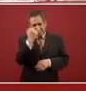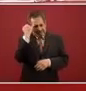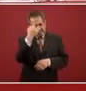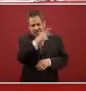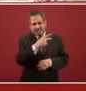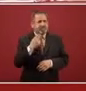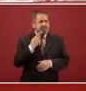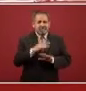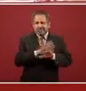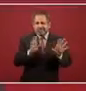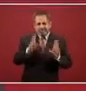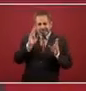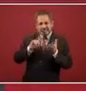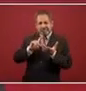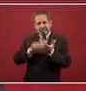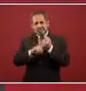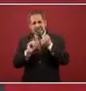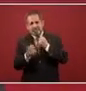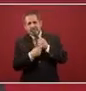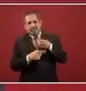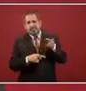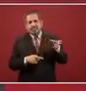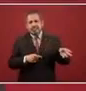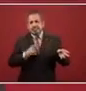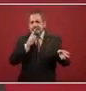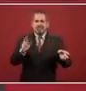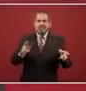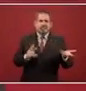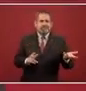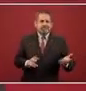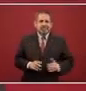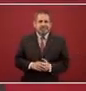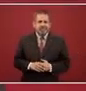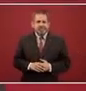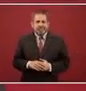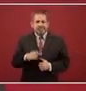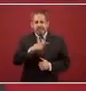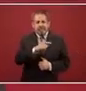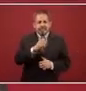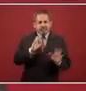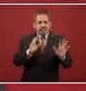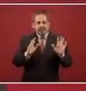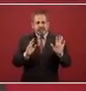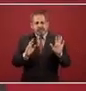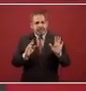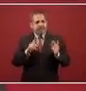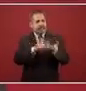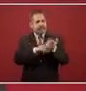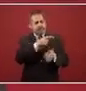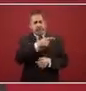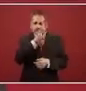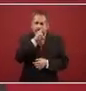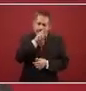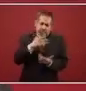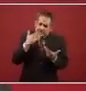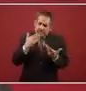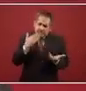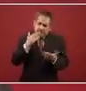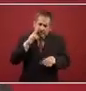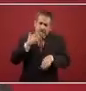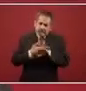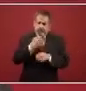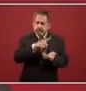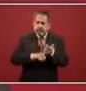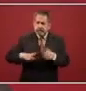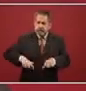políticas. Yo veo detrás de estas respuestas un gesto noble, un gesto de preocupación. Es responsabilidad de